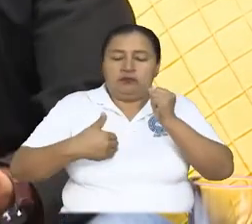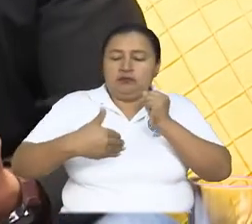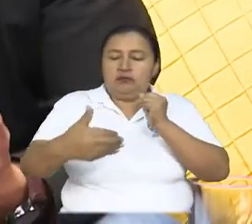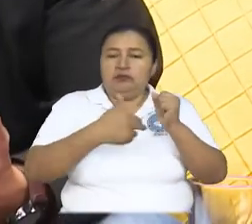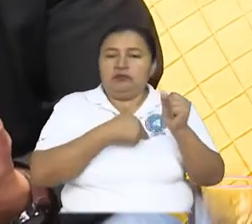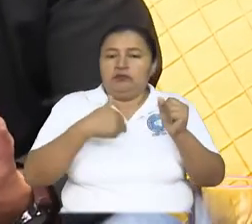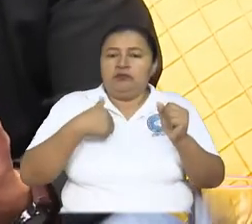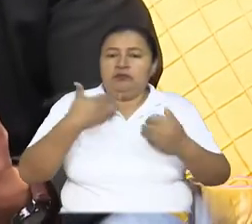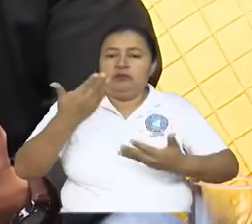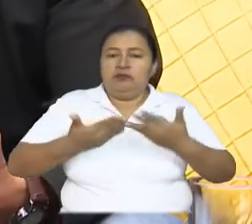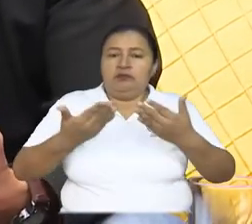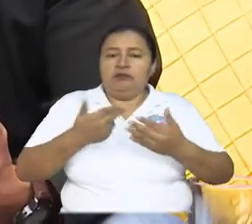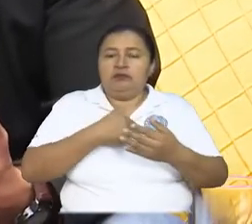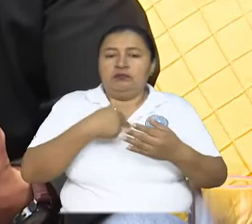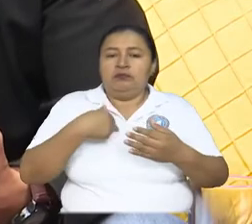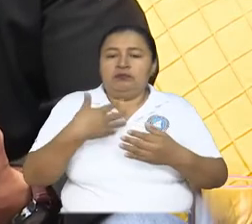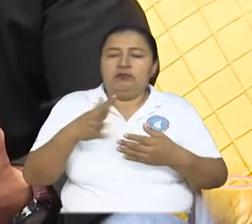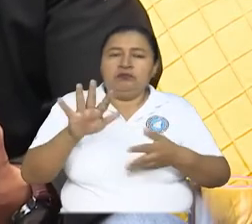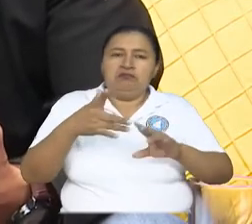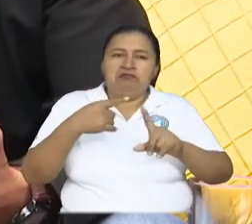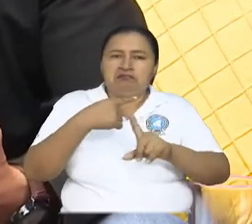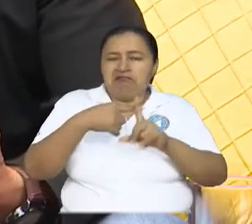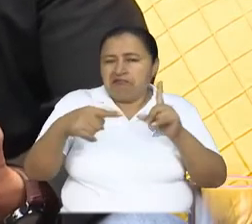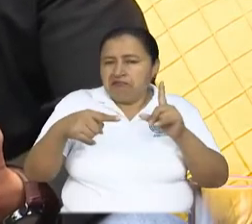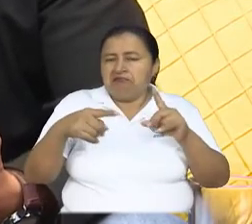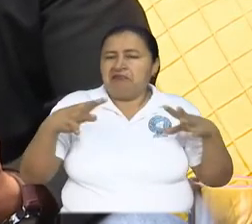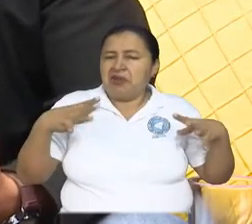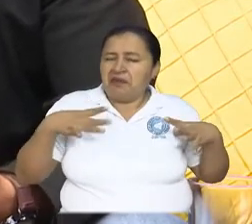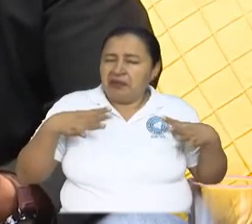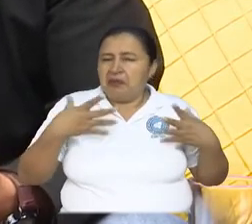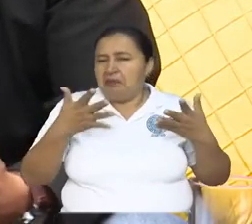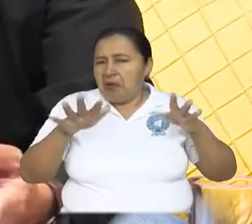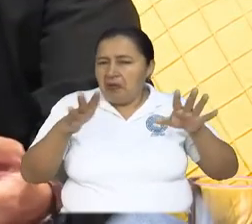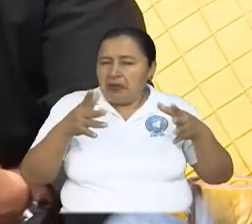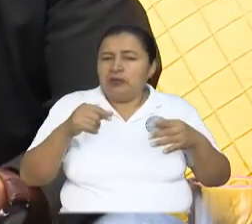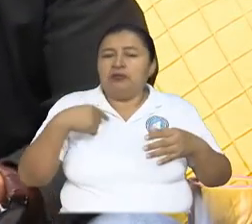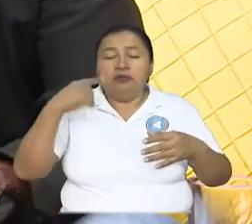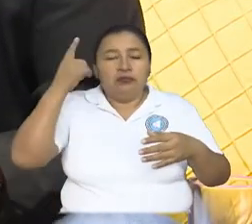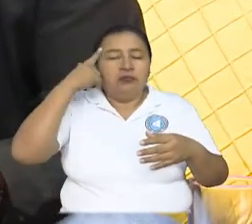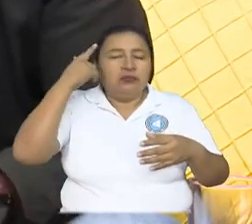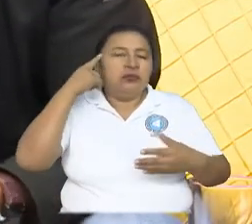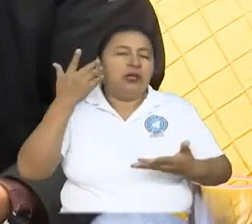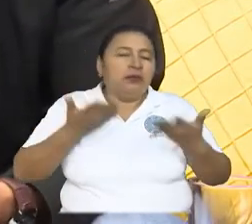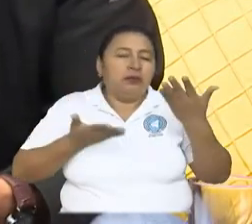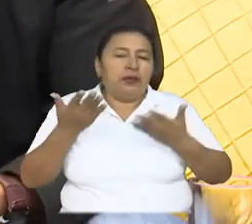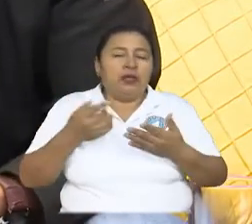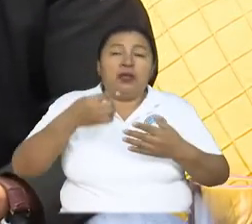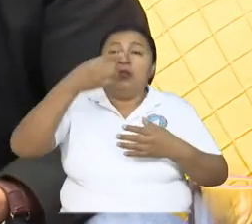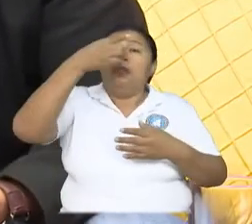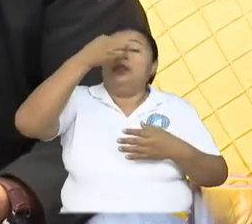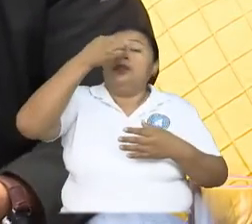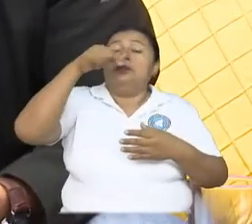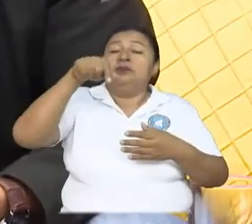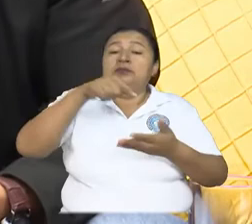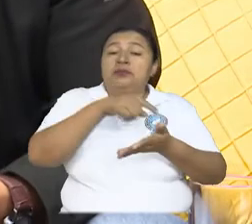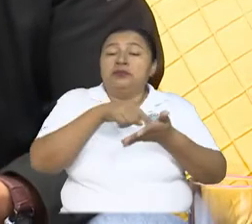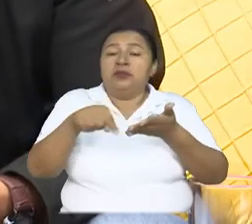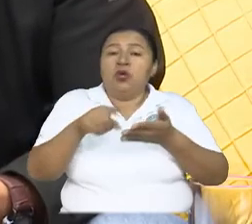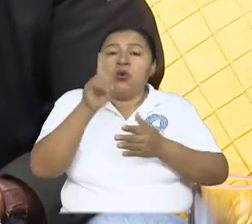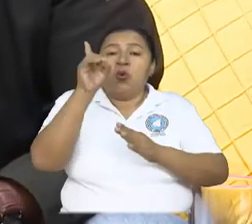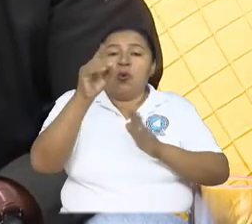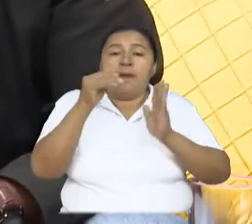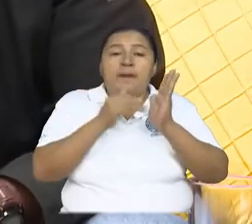va a estar a mediados de abril por ahí estamos pensando en que hay que vacunar en esas jornadas